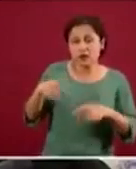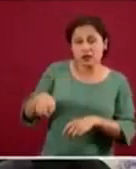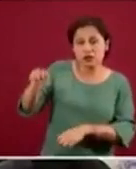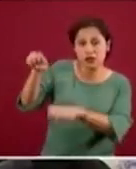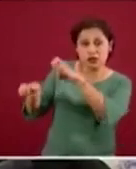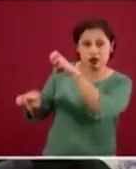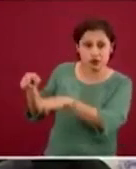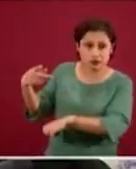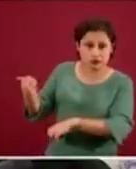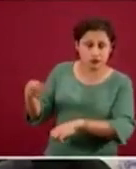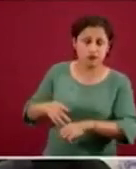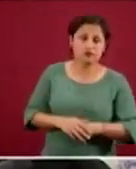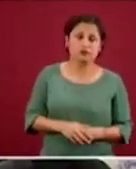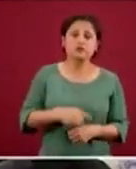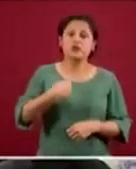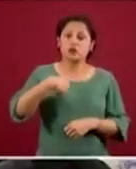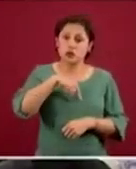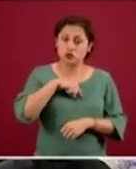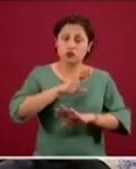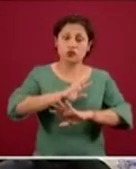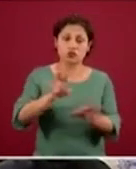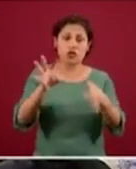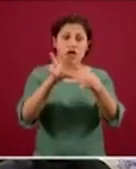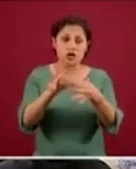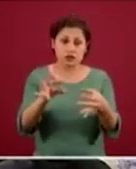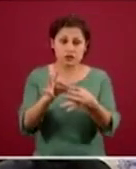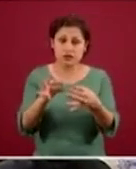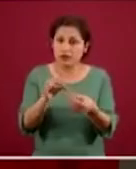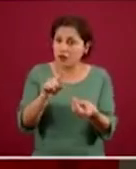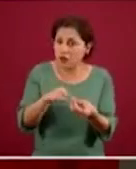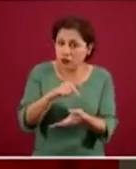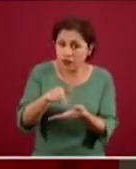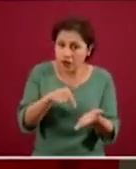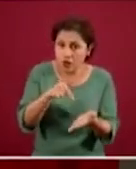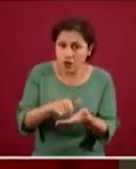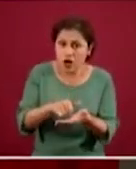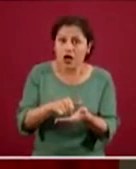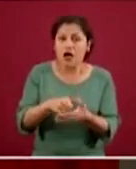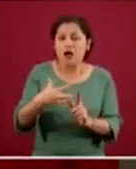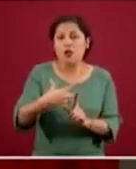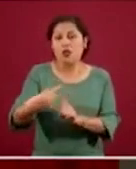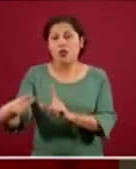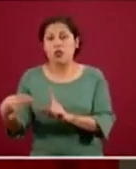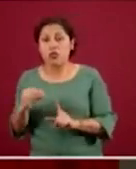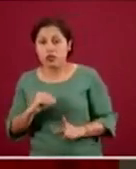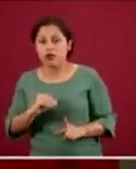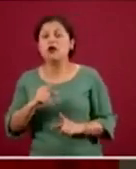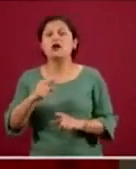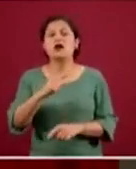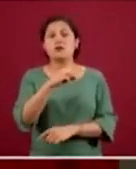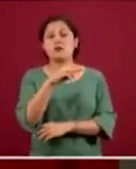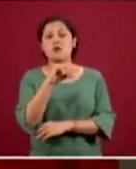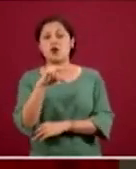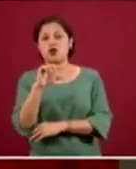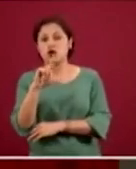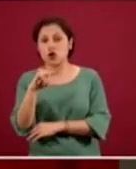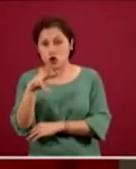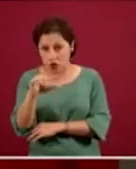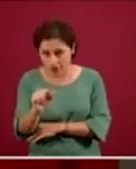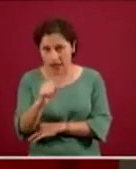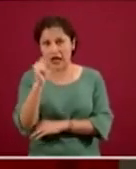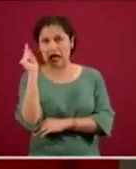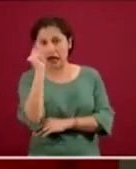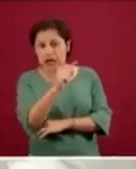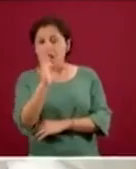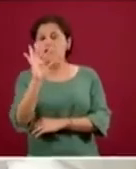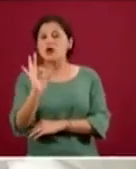hemos reportado que hemos tenido brotes en monclova donde tuvimos 41 casos confirmados